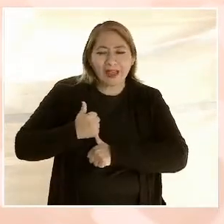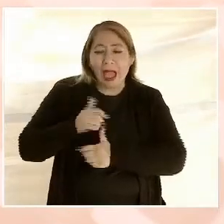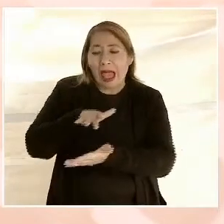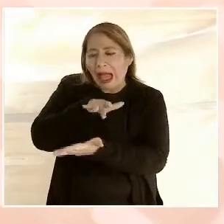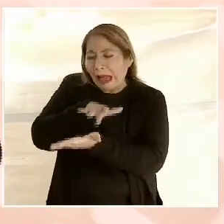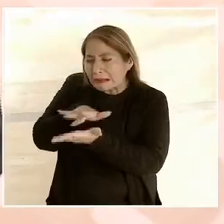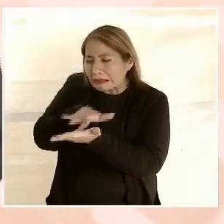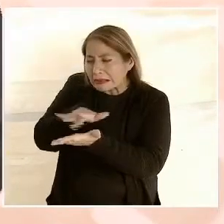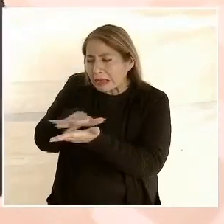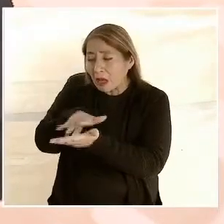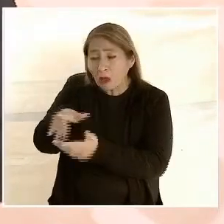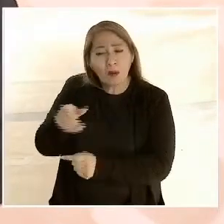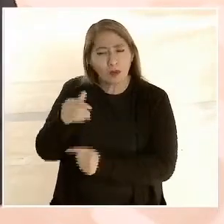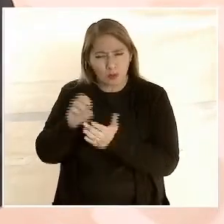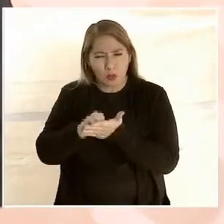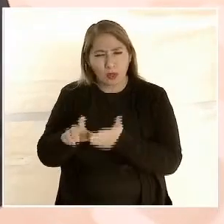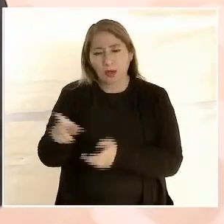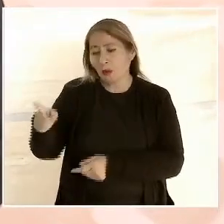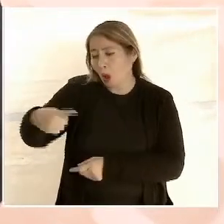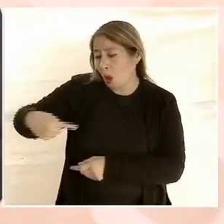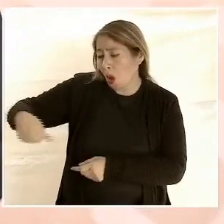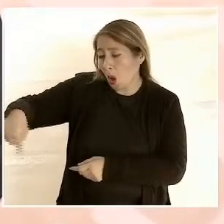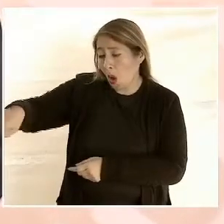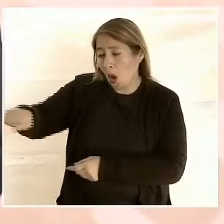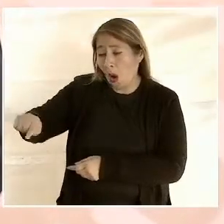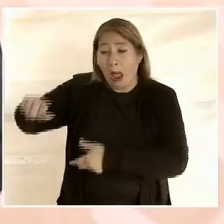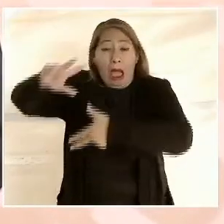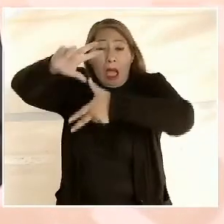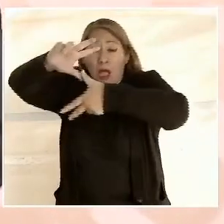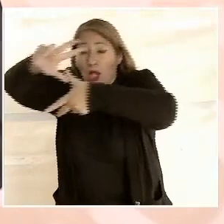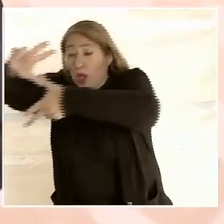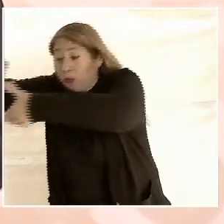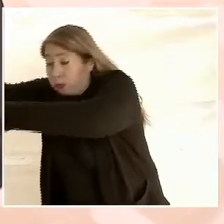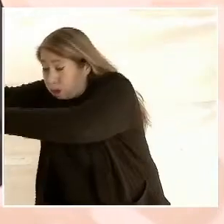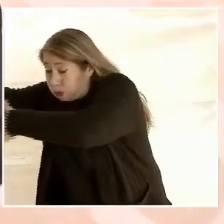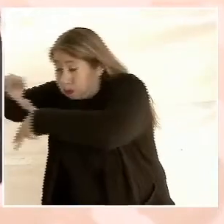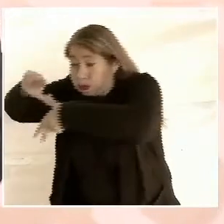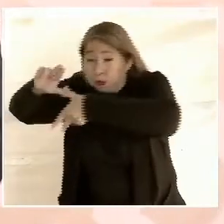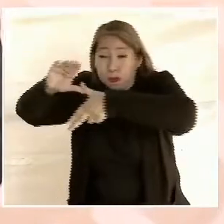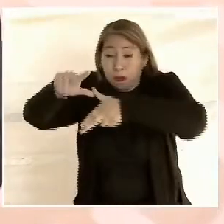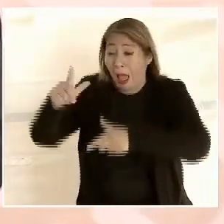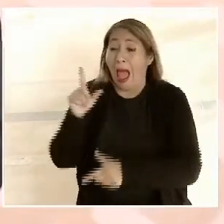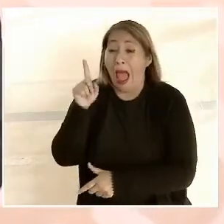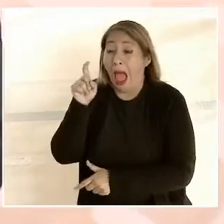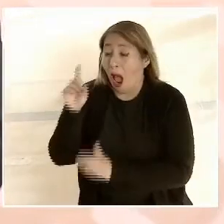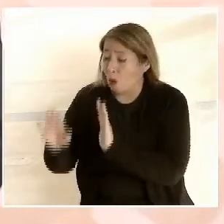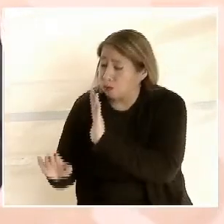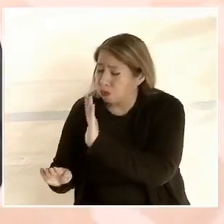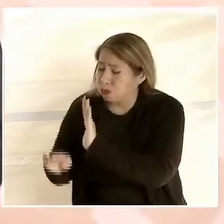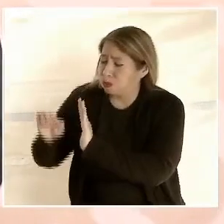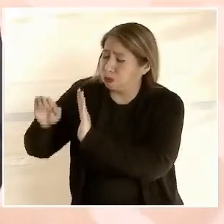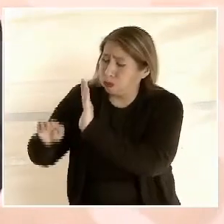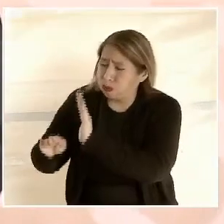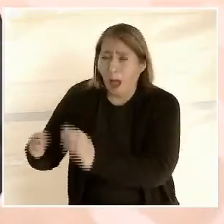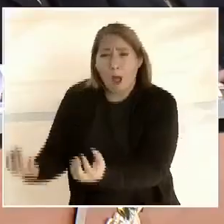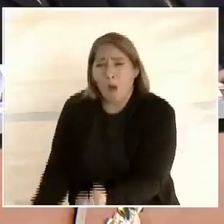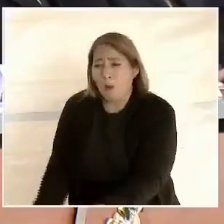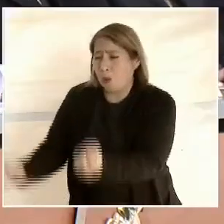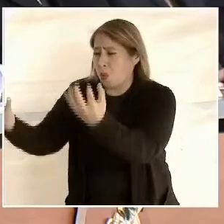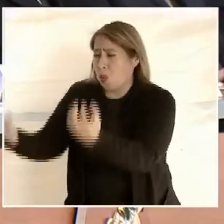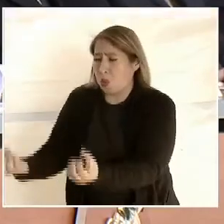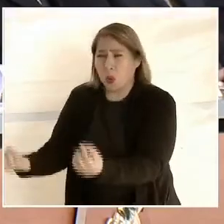ayudamos a la población afectada por huracanes, inundaciones, temblores,